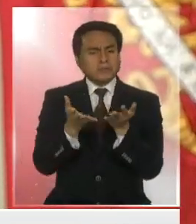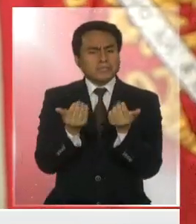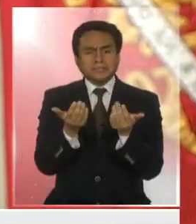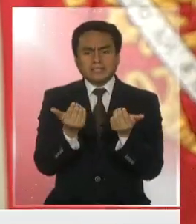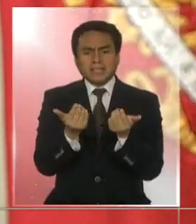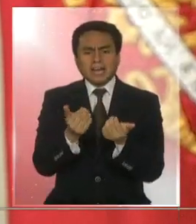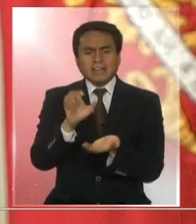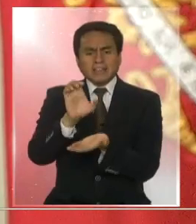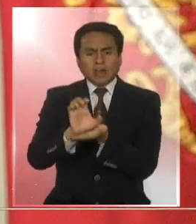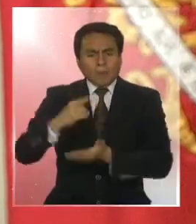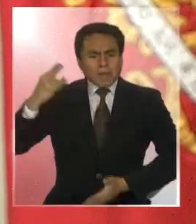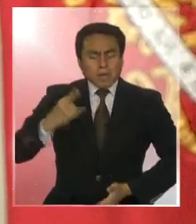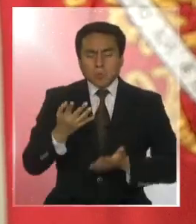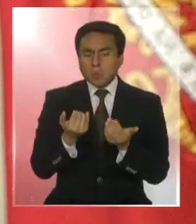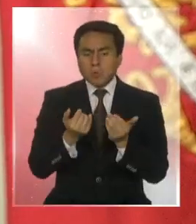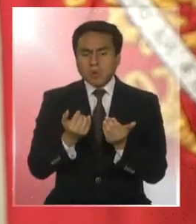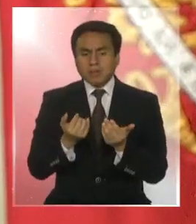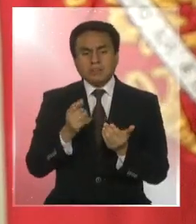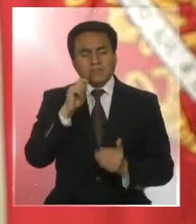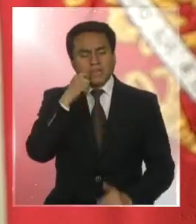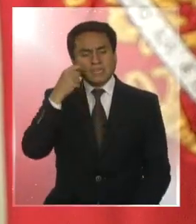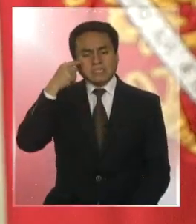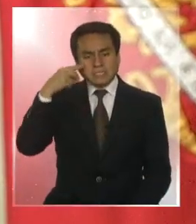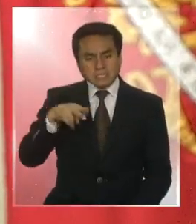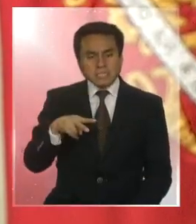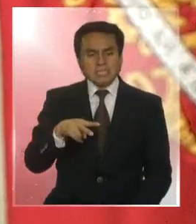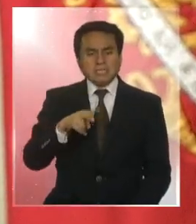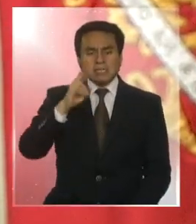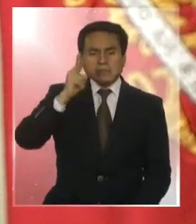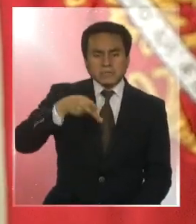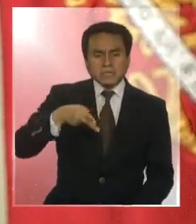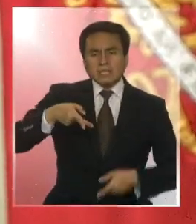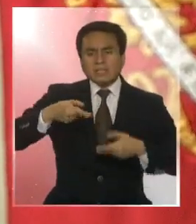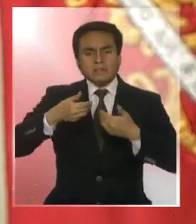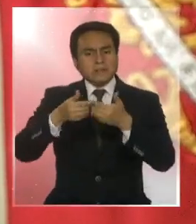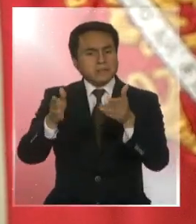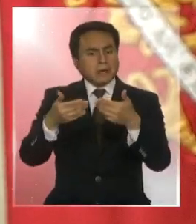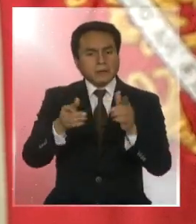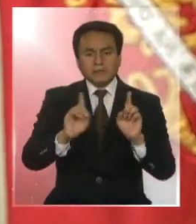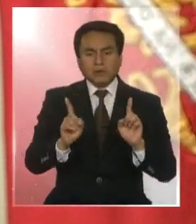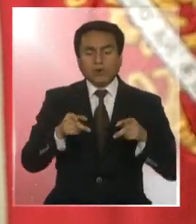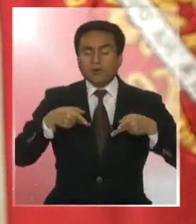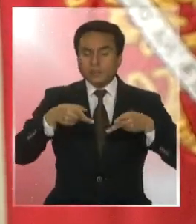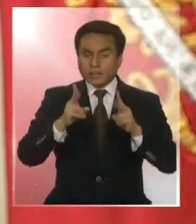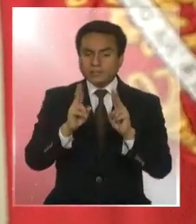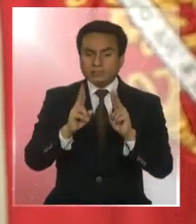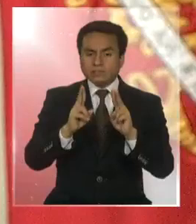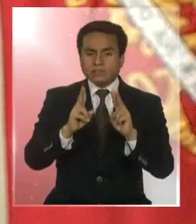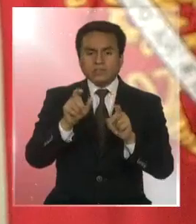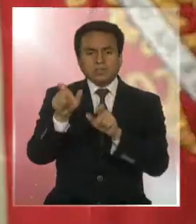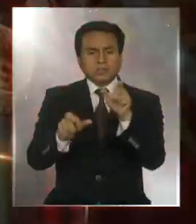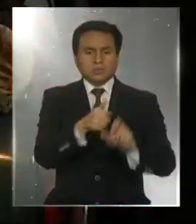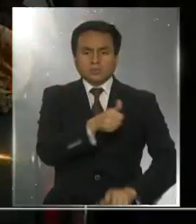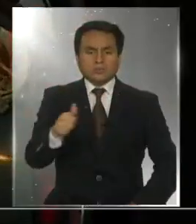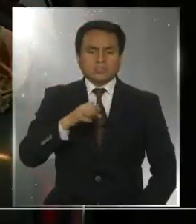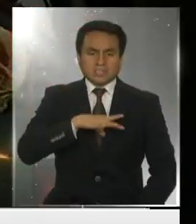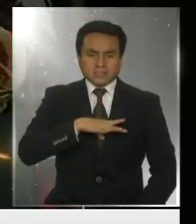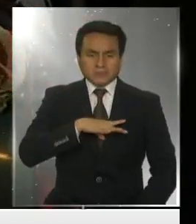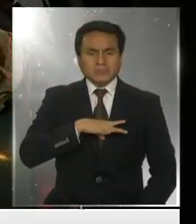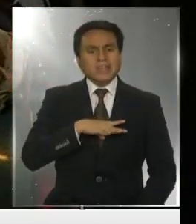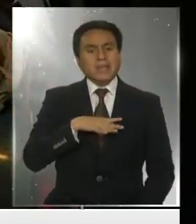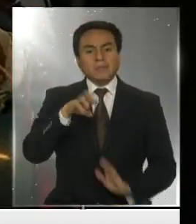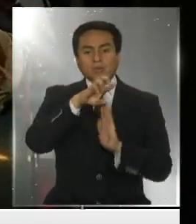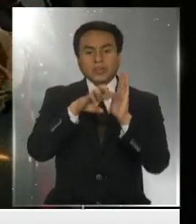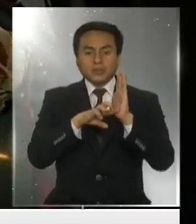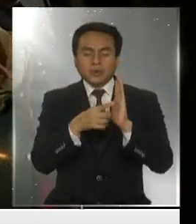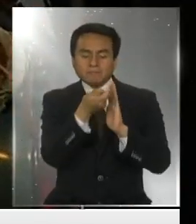de estado de emergencia y en consecuencia sin tener que restringir las libertades o los derechos de todos los chilenos. El proyecto